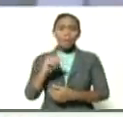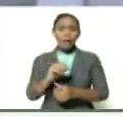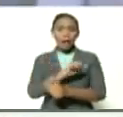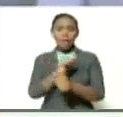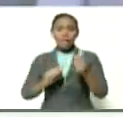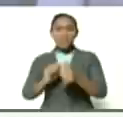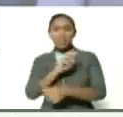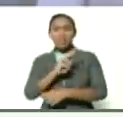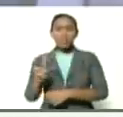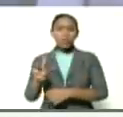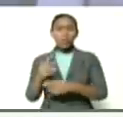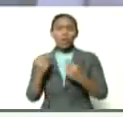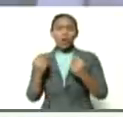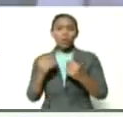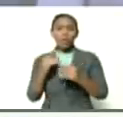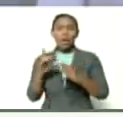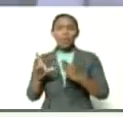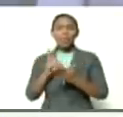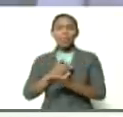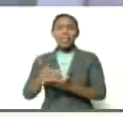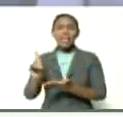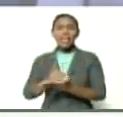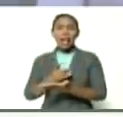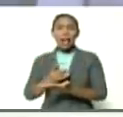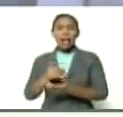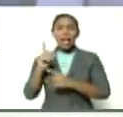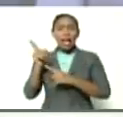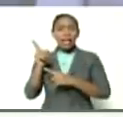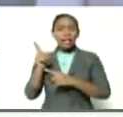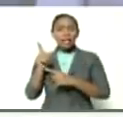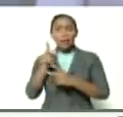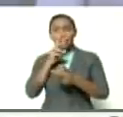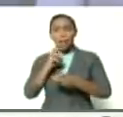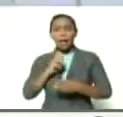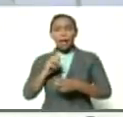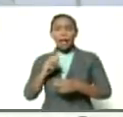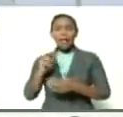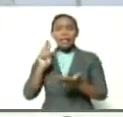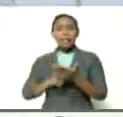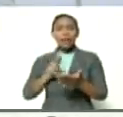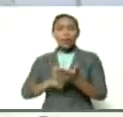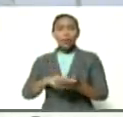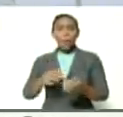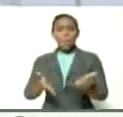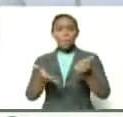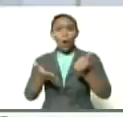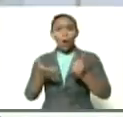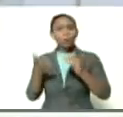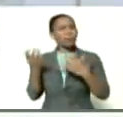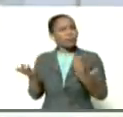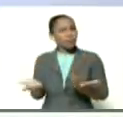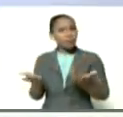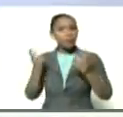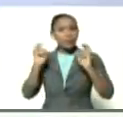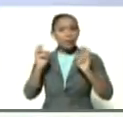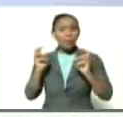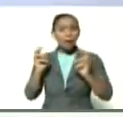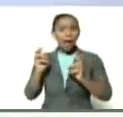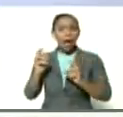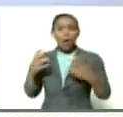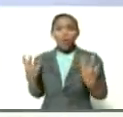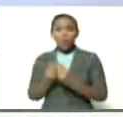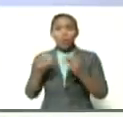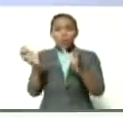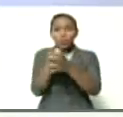viceministro de Economía Digital, Banca, Seguros y Bolsa, justamente porque el conjunto